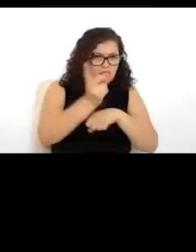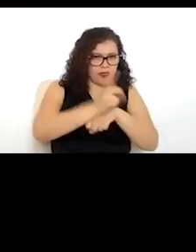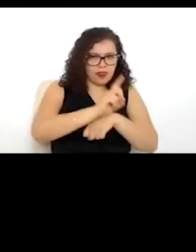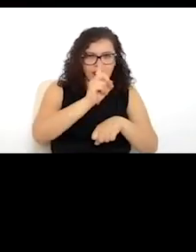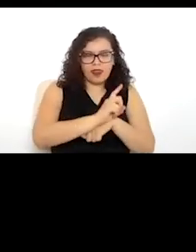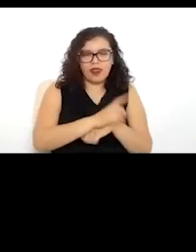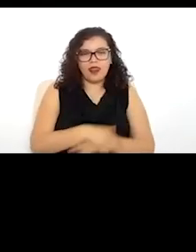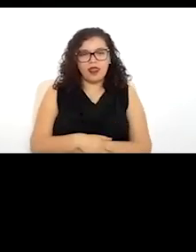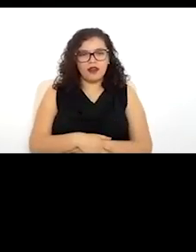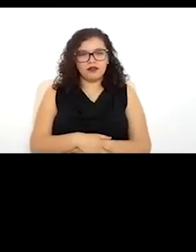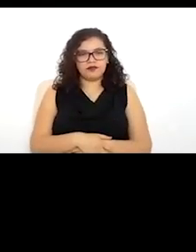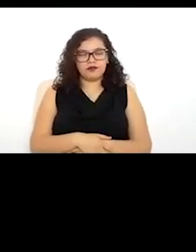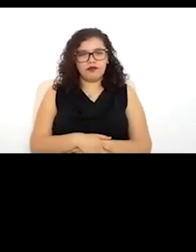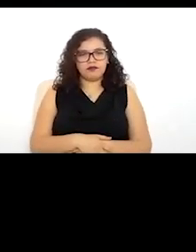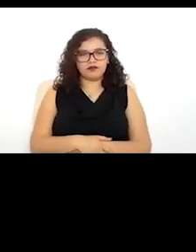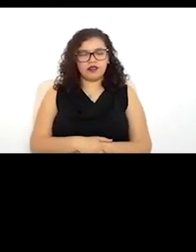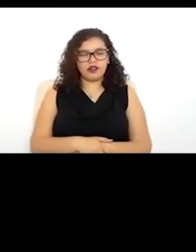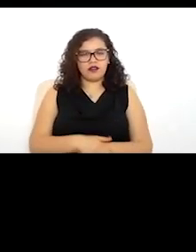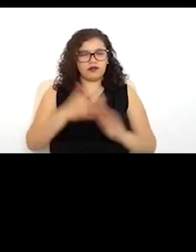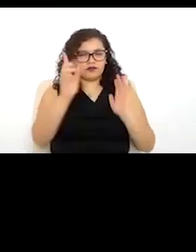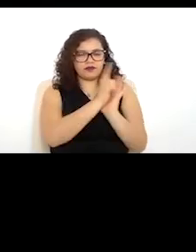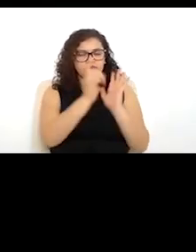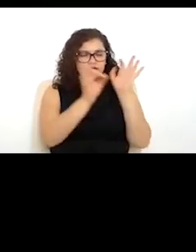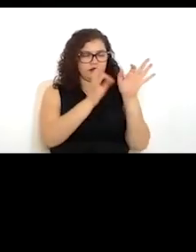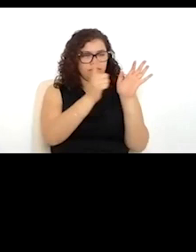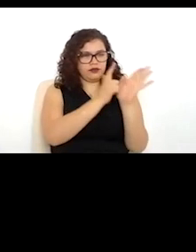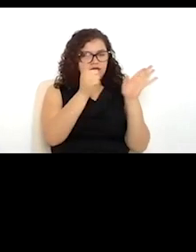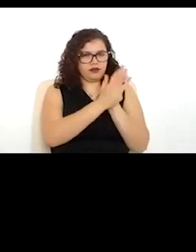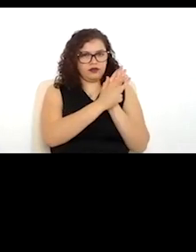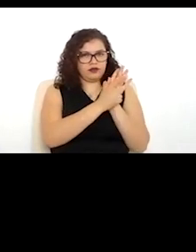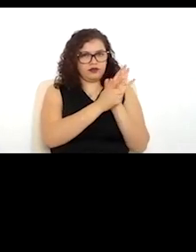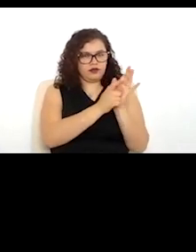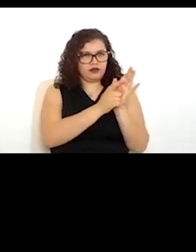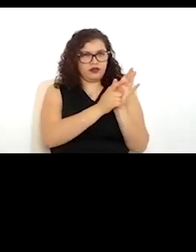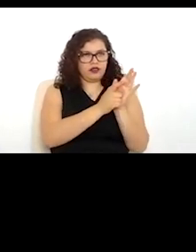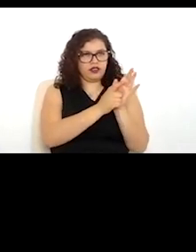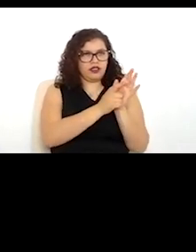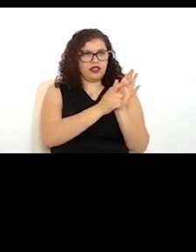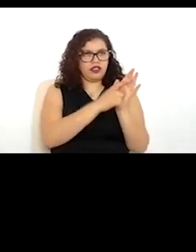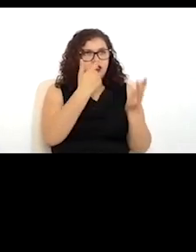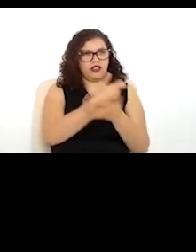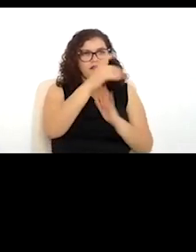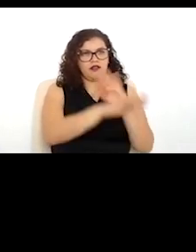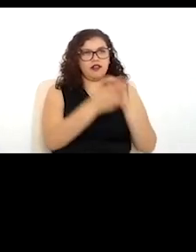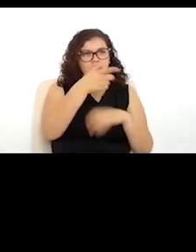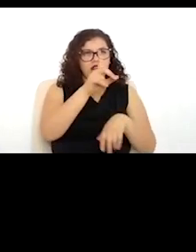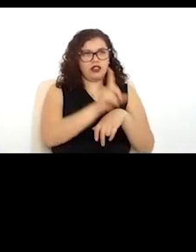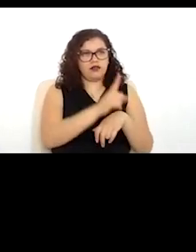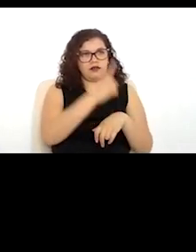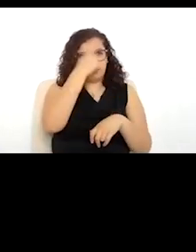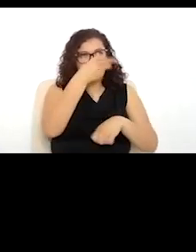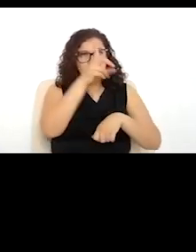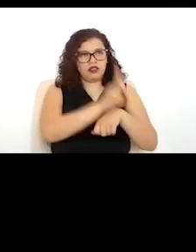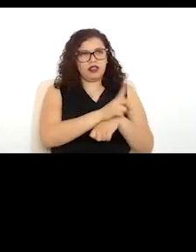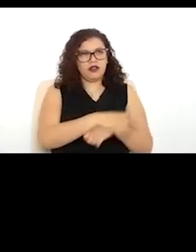maneja nuestra regulación de los salarios mínimos, entonces es un salario por día. Y este